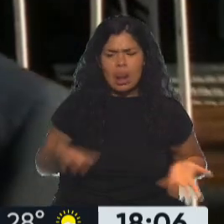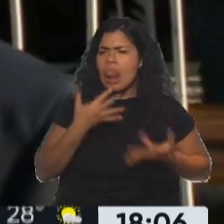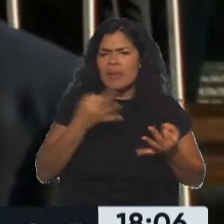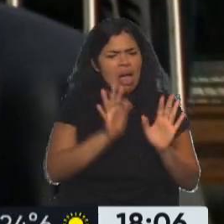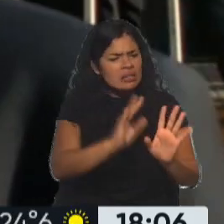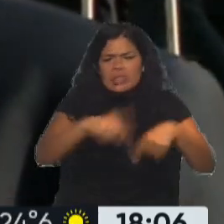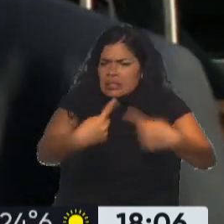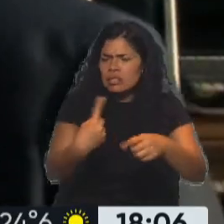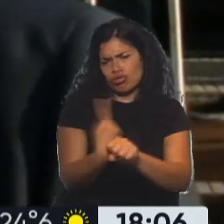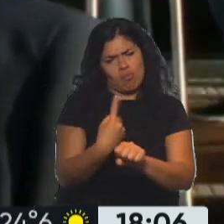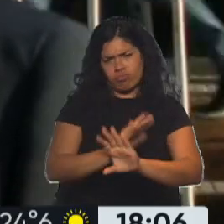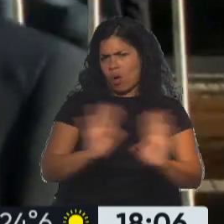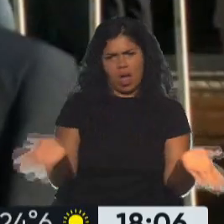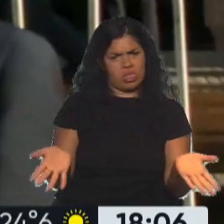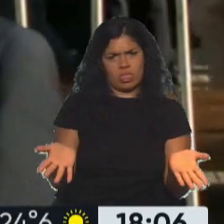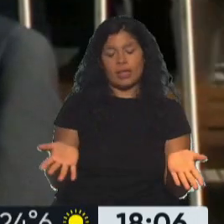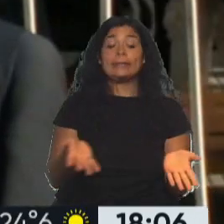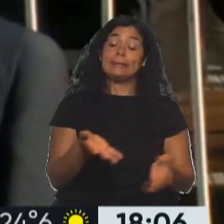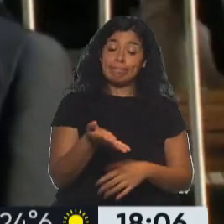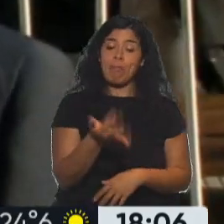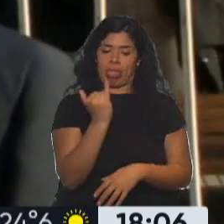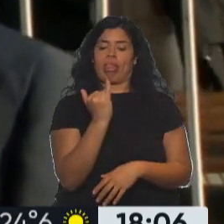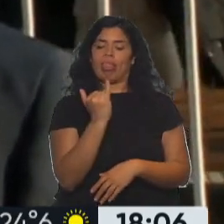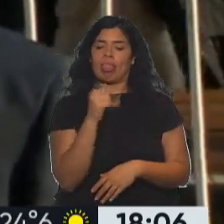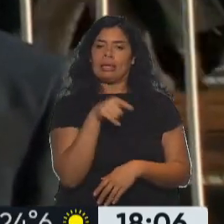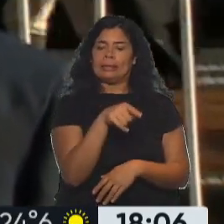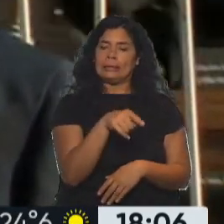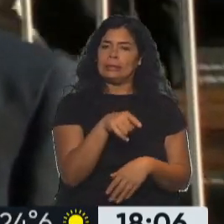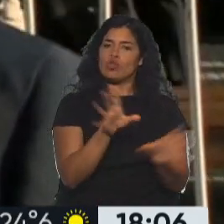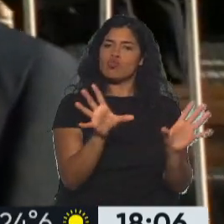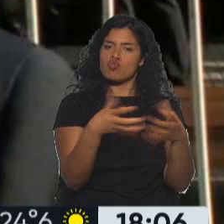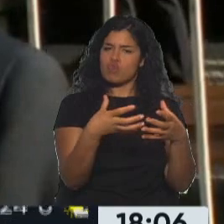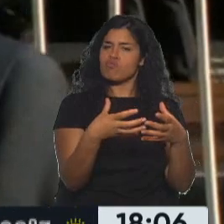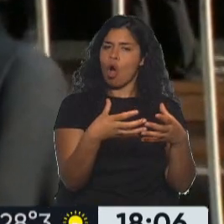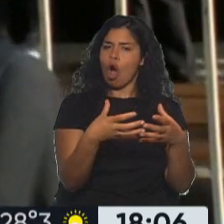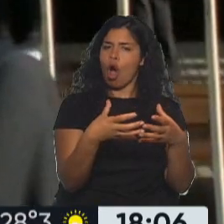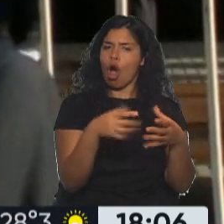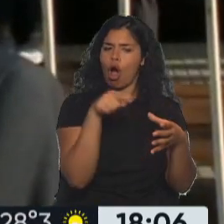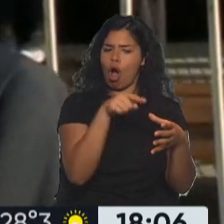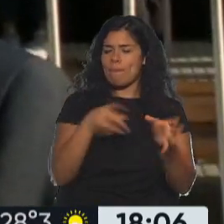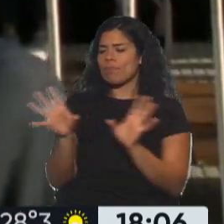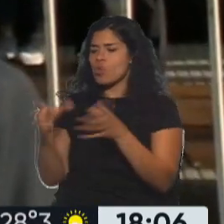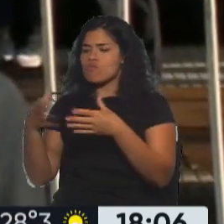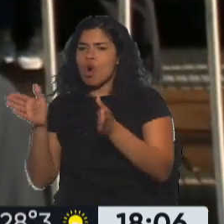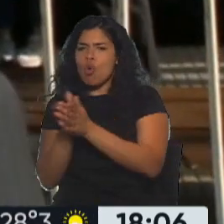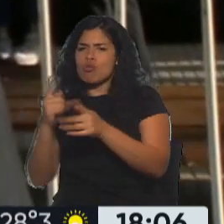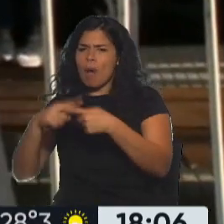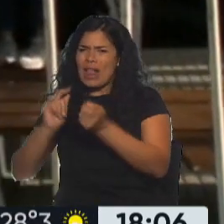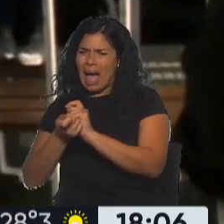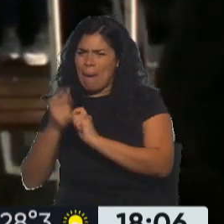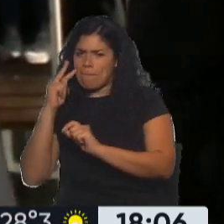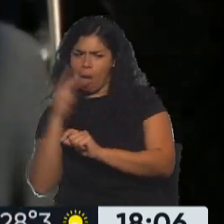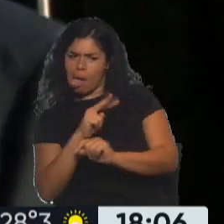que de alguna manera justifican todas las posiciones de muchos miembros de Juntos por el Cambio de no acompañar la candidatura de Milei en esta segunda